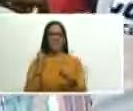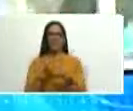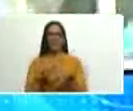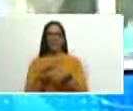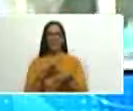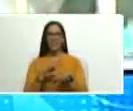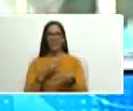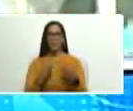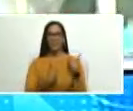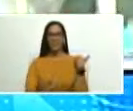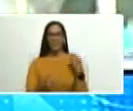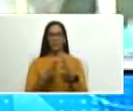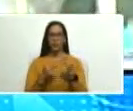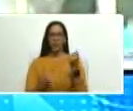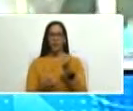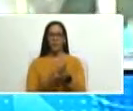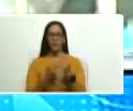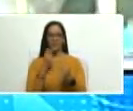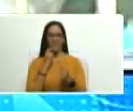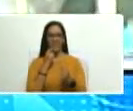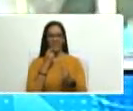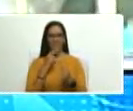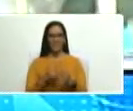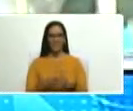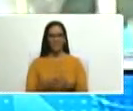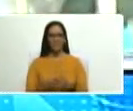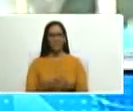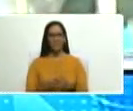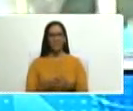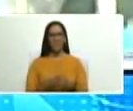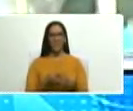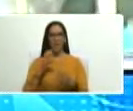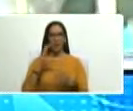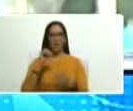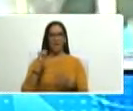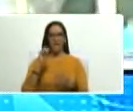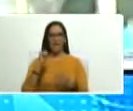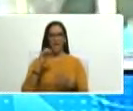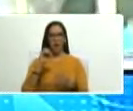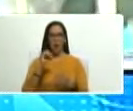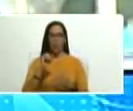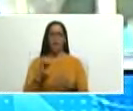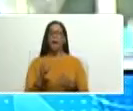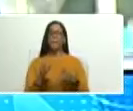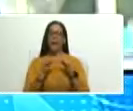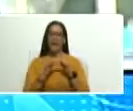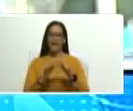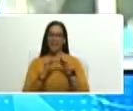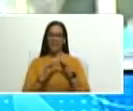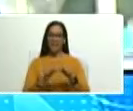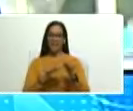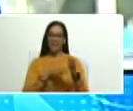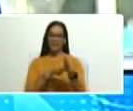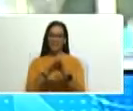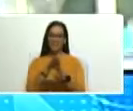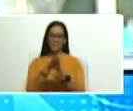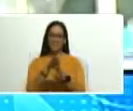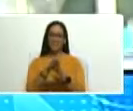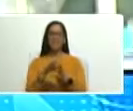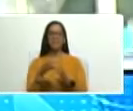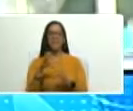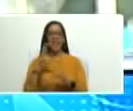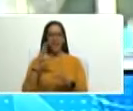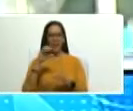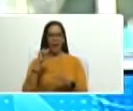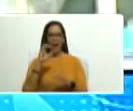Presidencia, todo el apoyo a los chocolateros, a los cacaoteros, para seguir desarrollando esto. el cacao